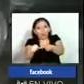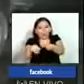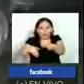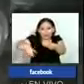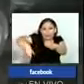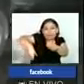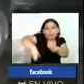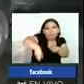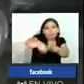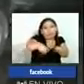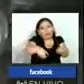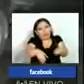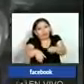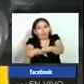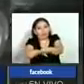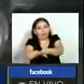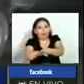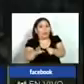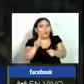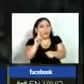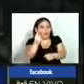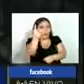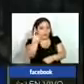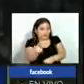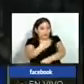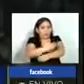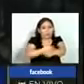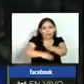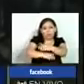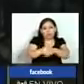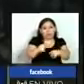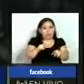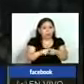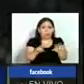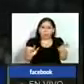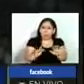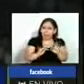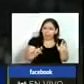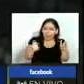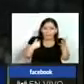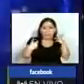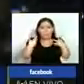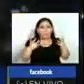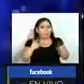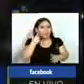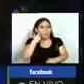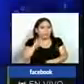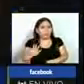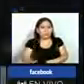separadores De la carretera Aunque hubo Un lesionado La persona no tenía Golpes de consideración